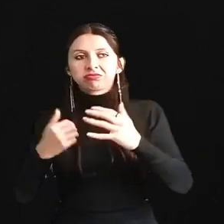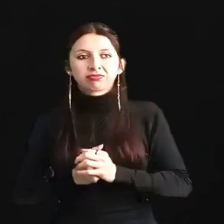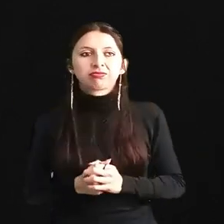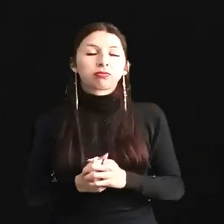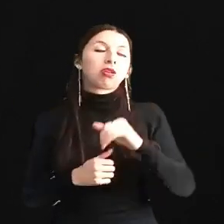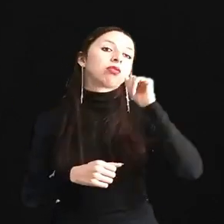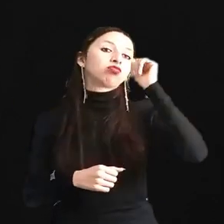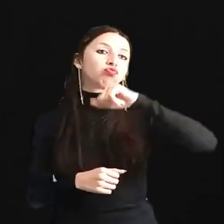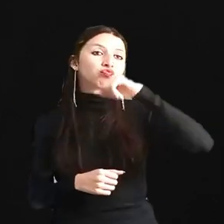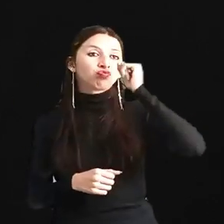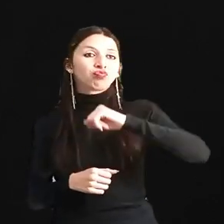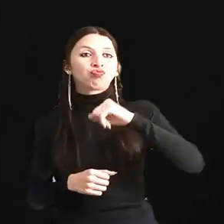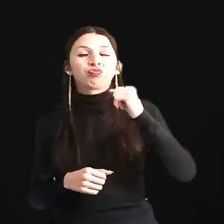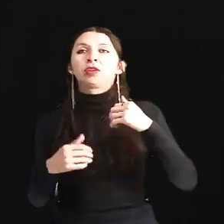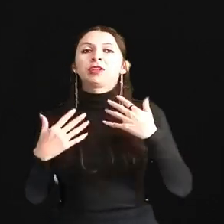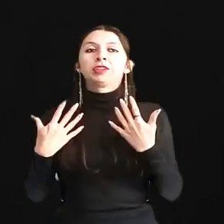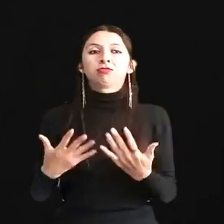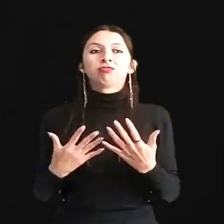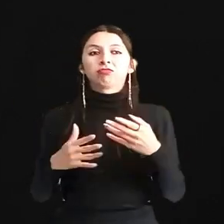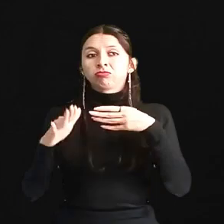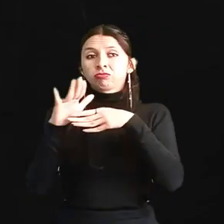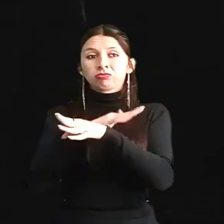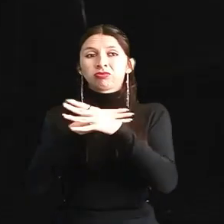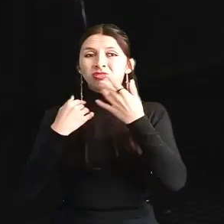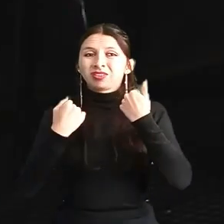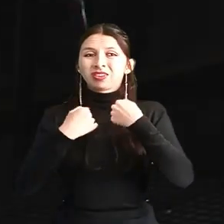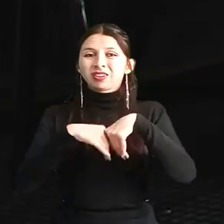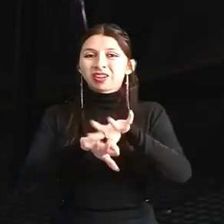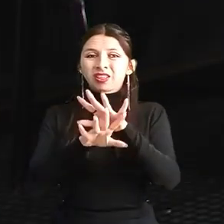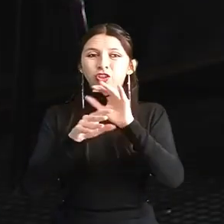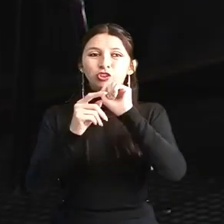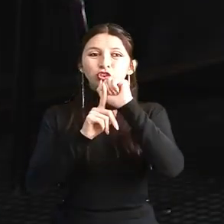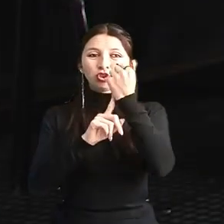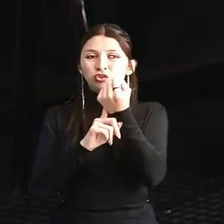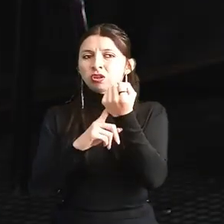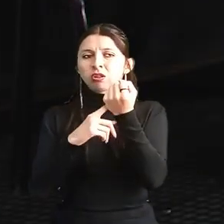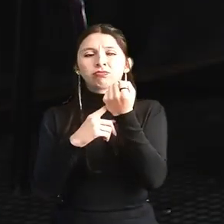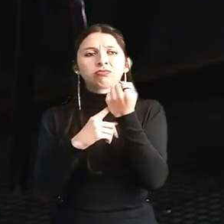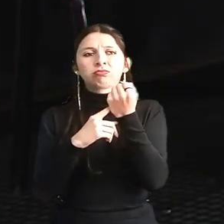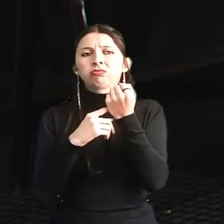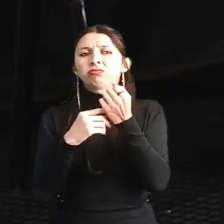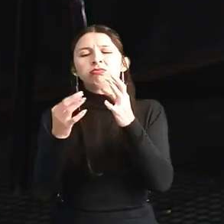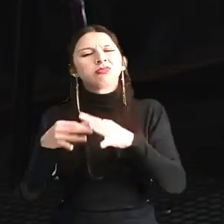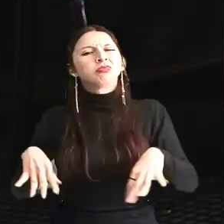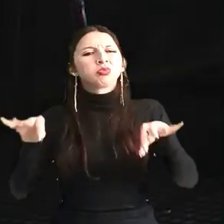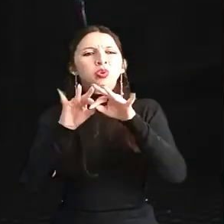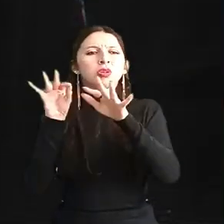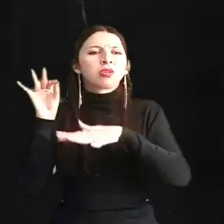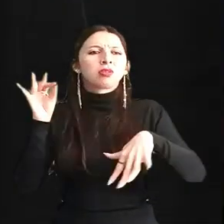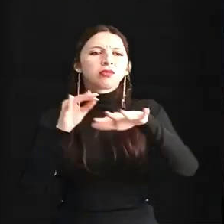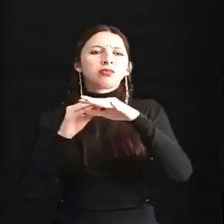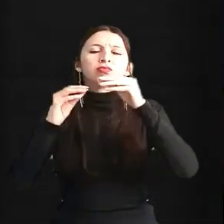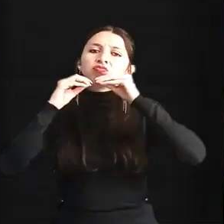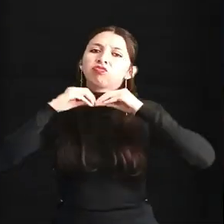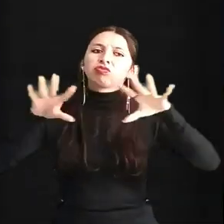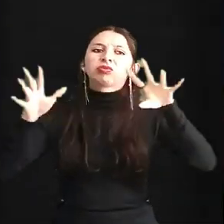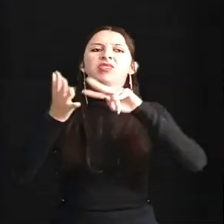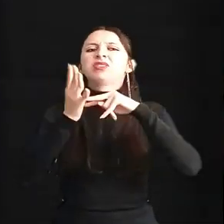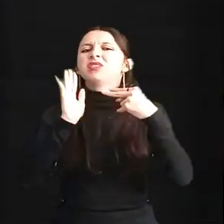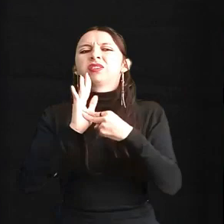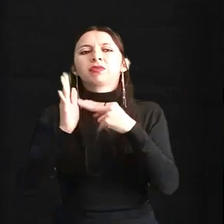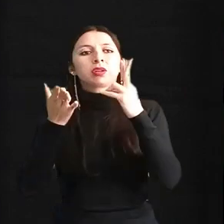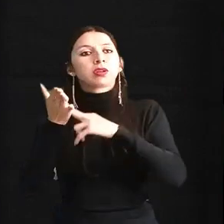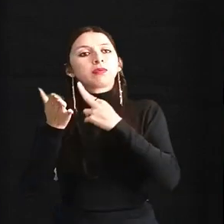dentro de esta revista sí efectivamente Pues el acceso a redes nos ha posibilitado dar a conocer más